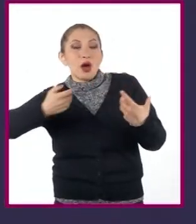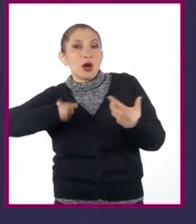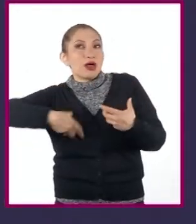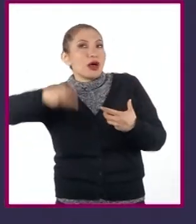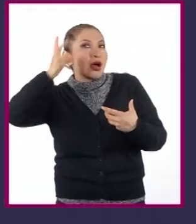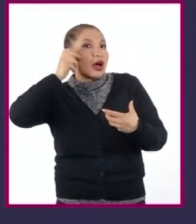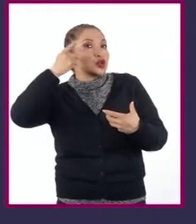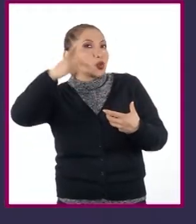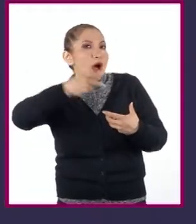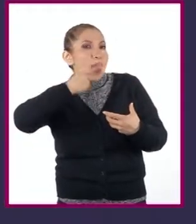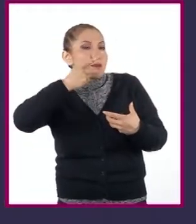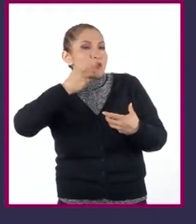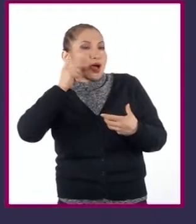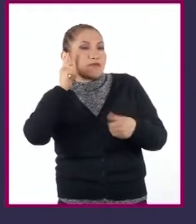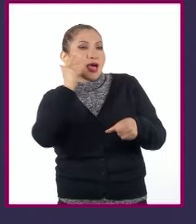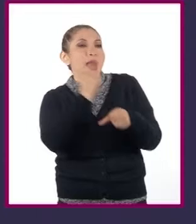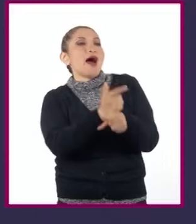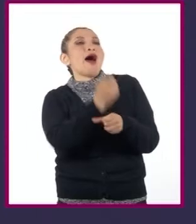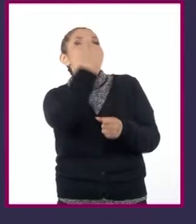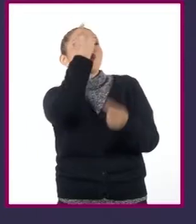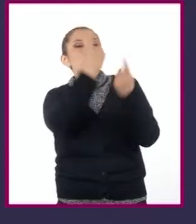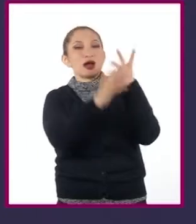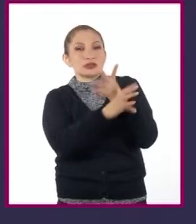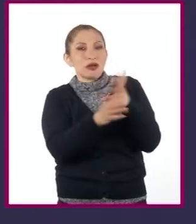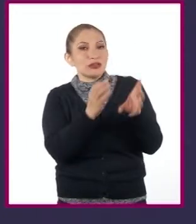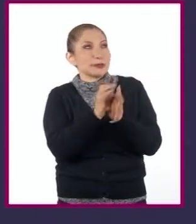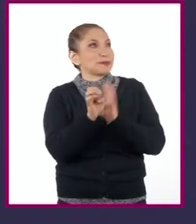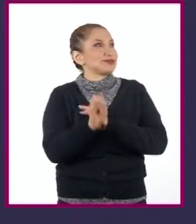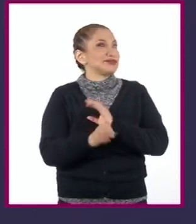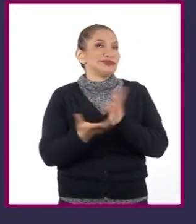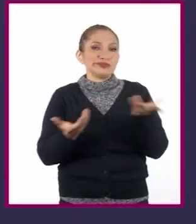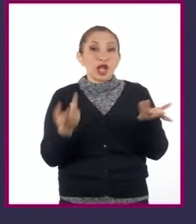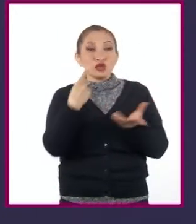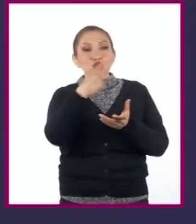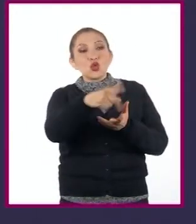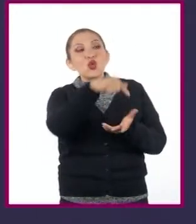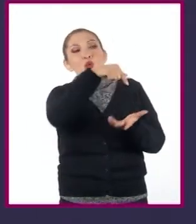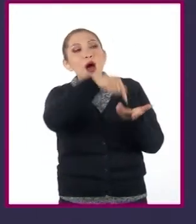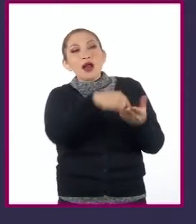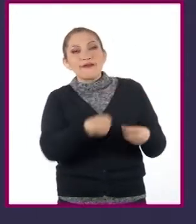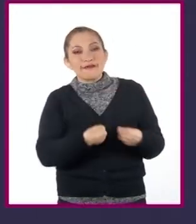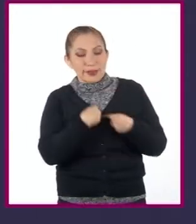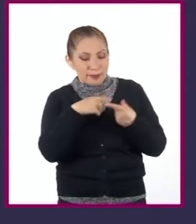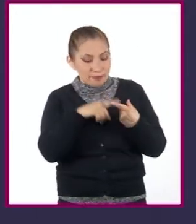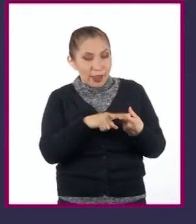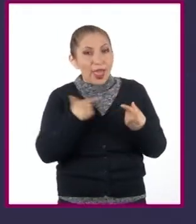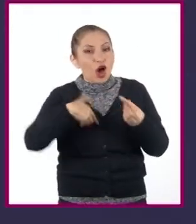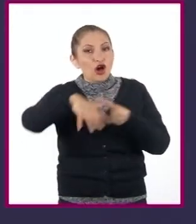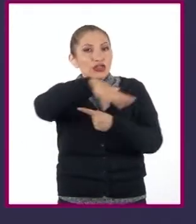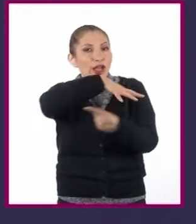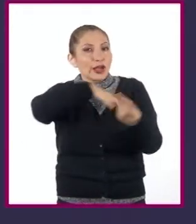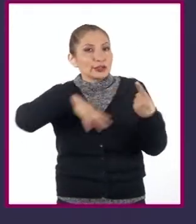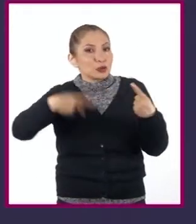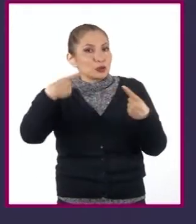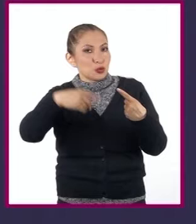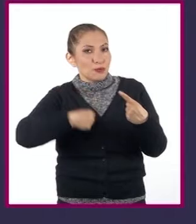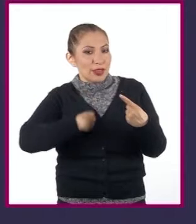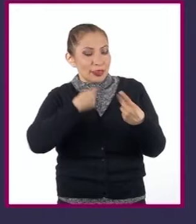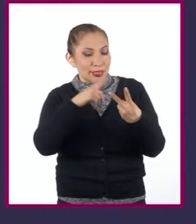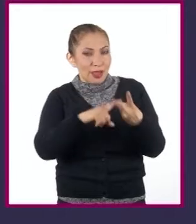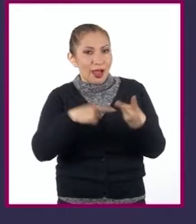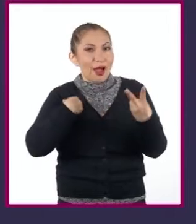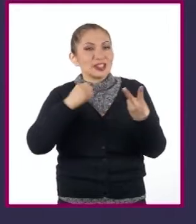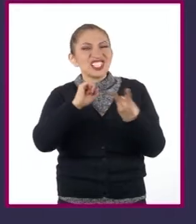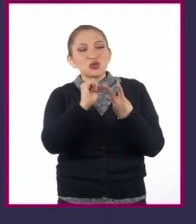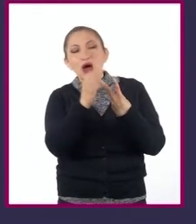su diálogo, podemos identificar algunos elementos como su ubicación geográfica, el contexto en que vive la persona,